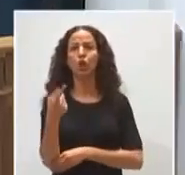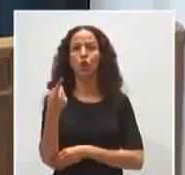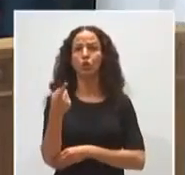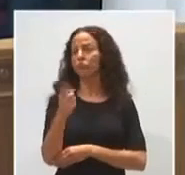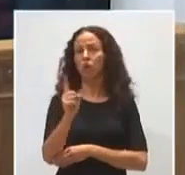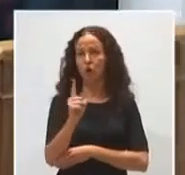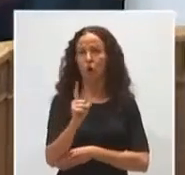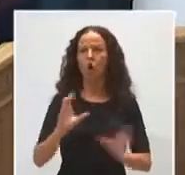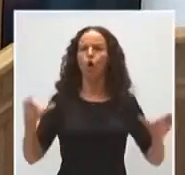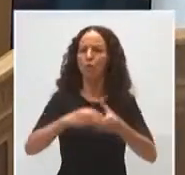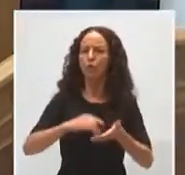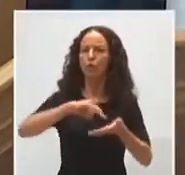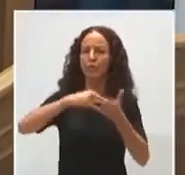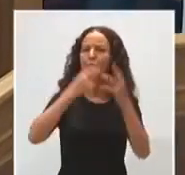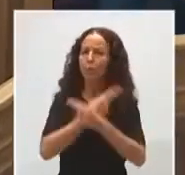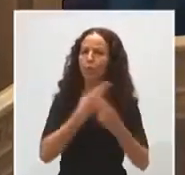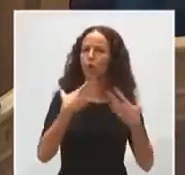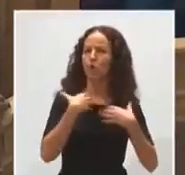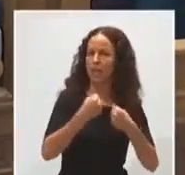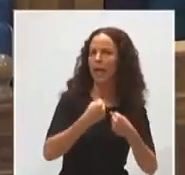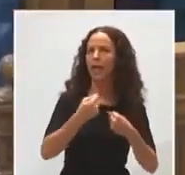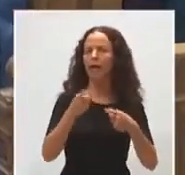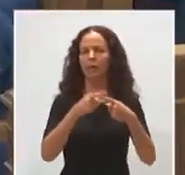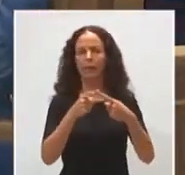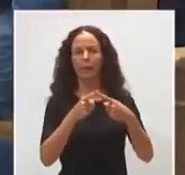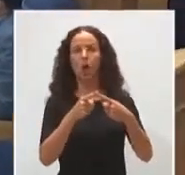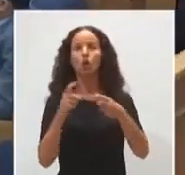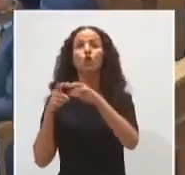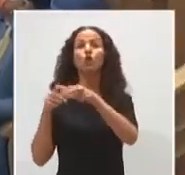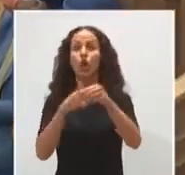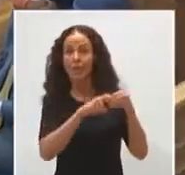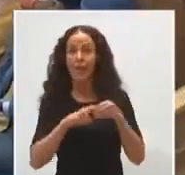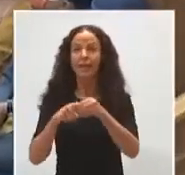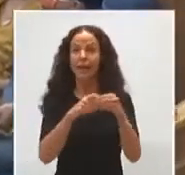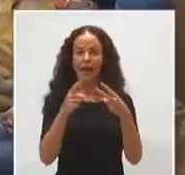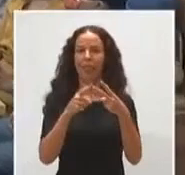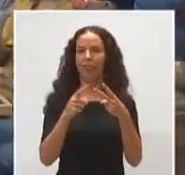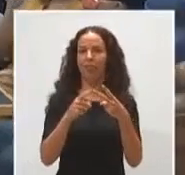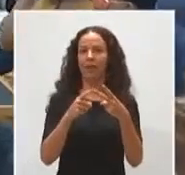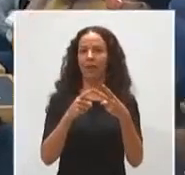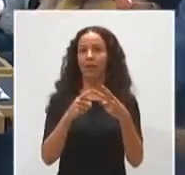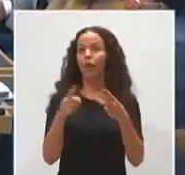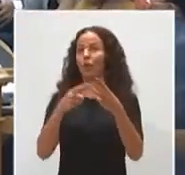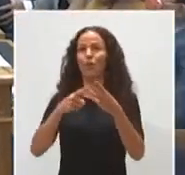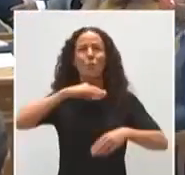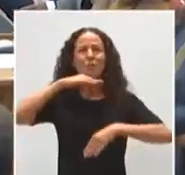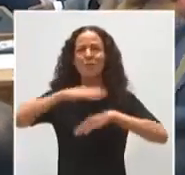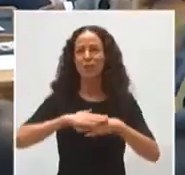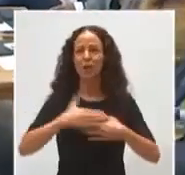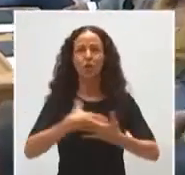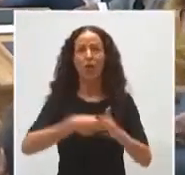sanitario como es el hecho de la solidaridad e incluso el cumplimiento de las normas en el conjunto de españa